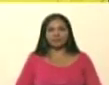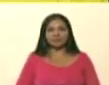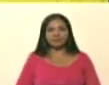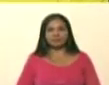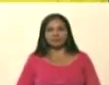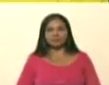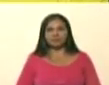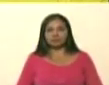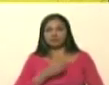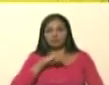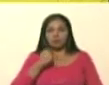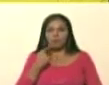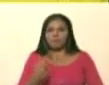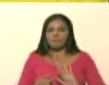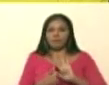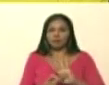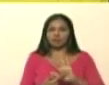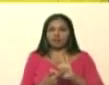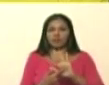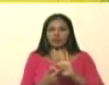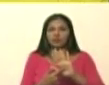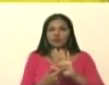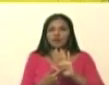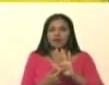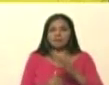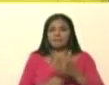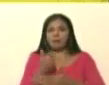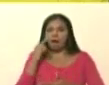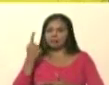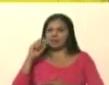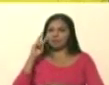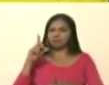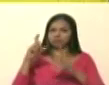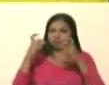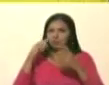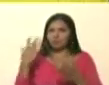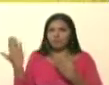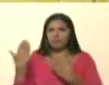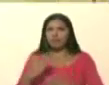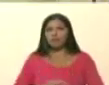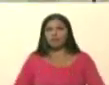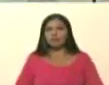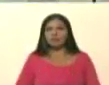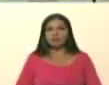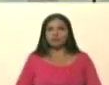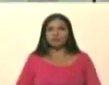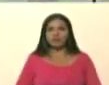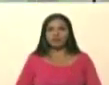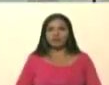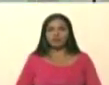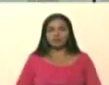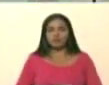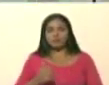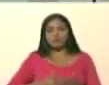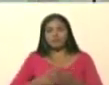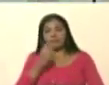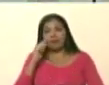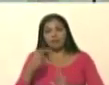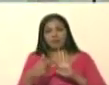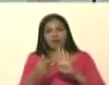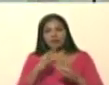nos han mostrado ustedes vieron parte no sé si tenemos esas imágenes parte de las imágenes desde que llegamos